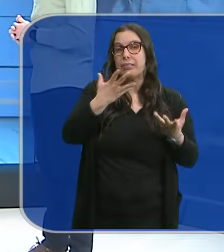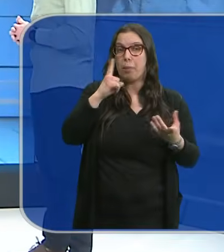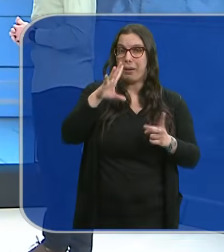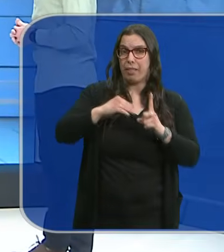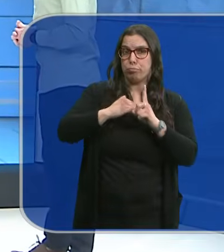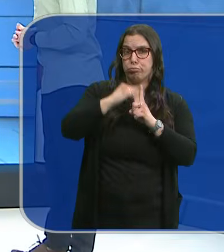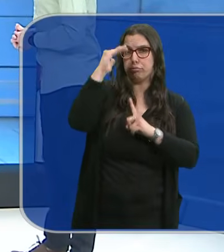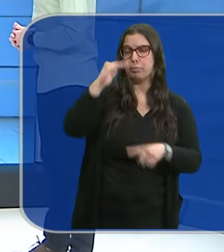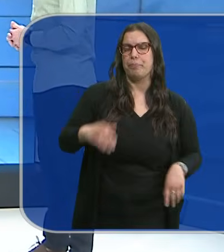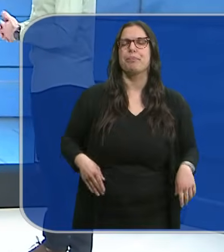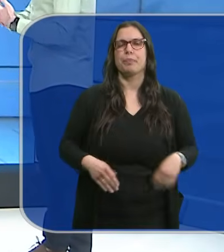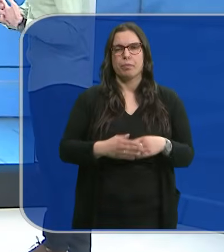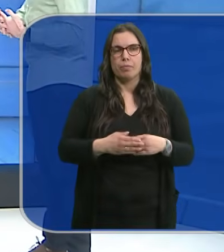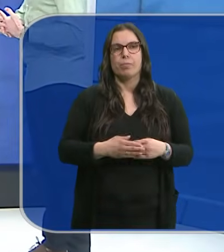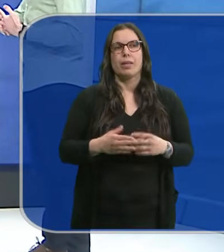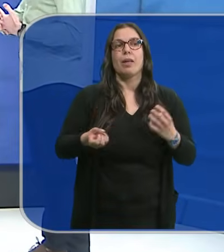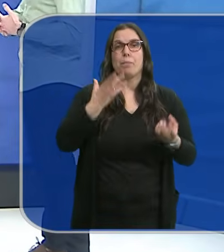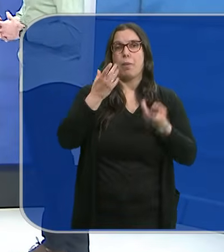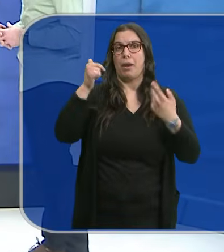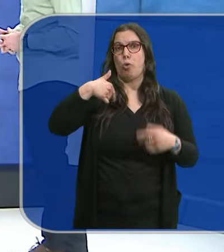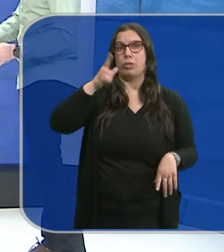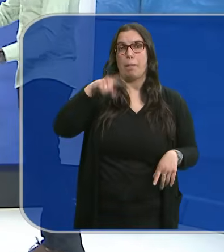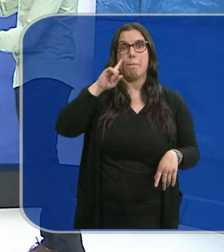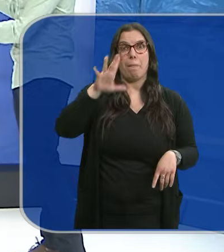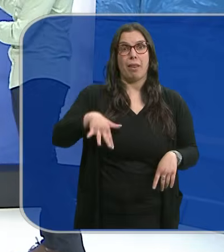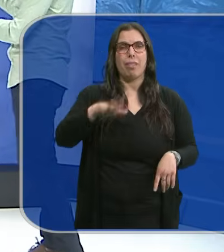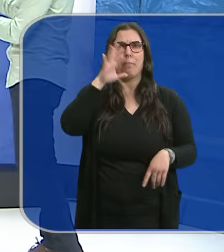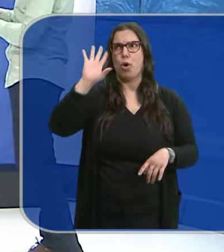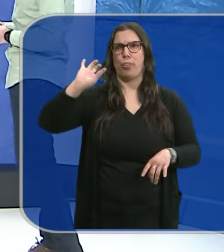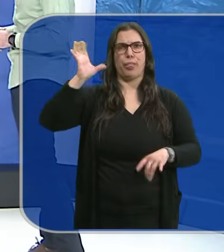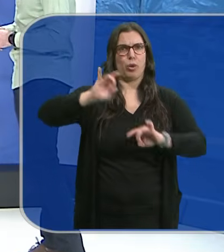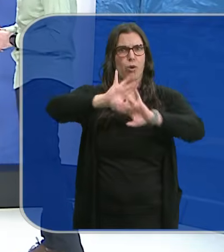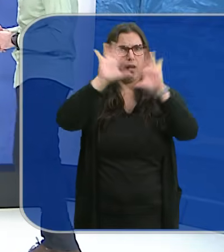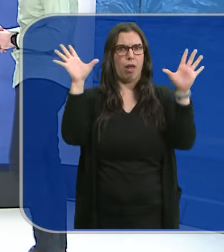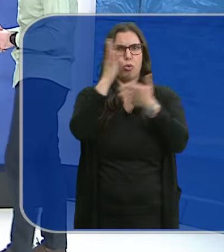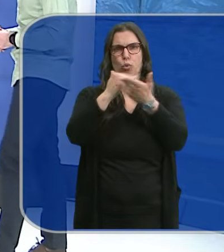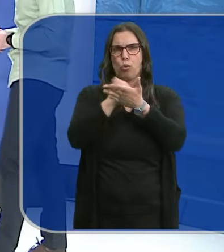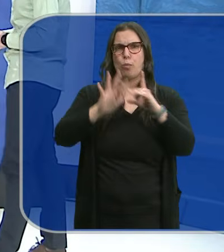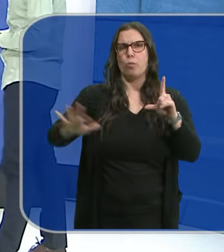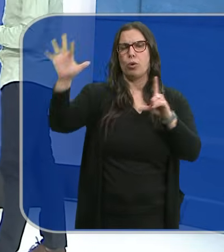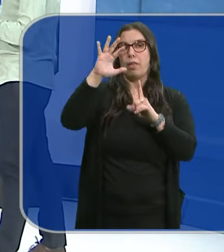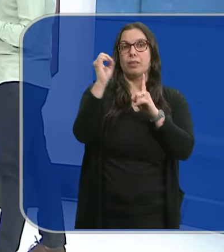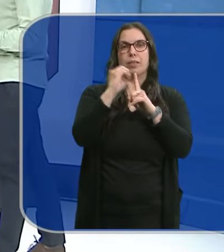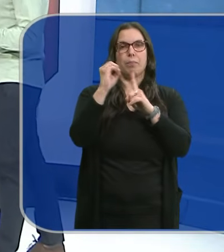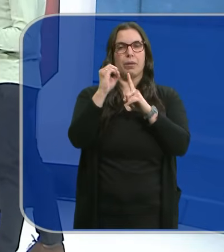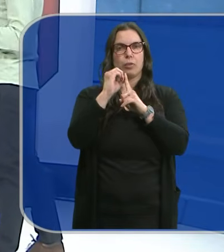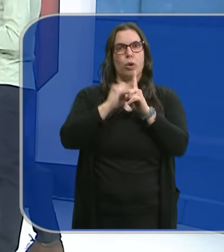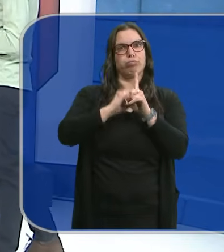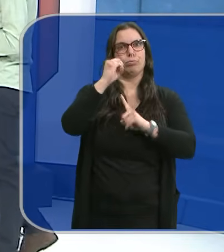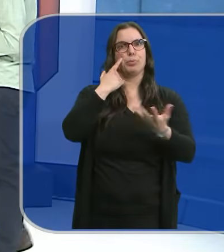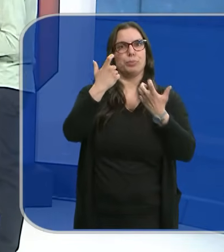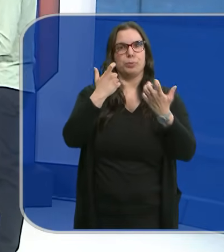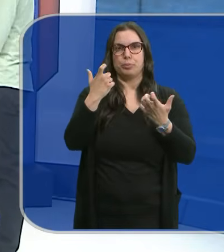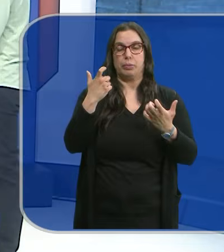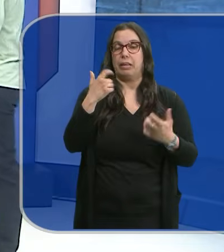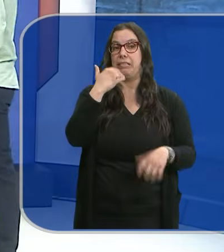suben las temperaturas, Sergio. De primavera es también el día que estamos teniendo, Antonio, con cielos completamente despejados en toda la comunidad y unas temperaturas en notable ascenso. Nos